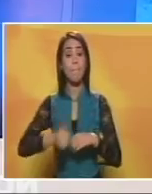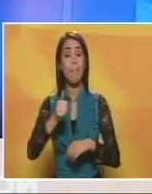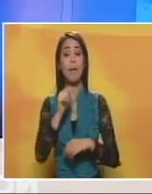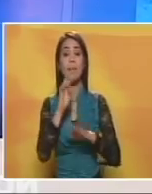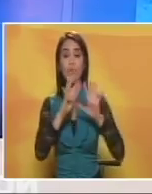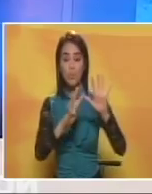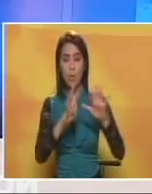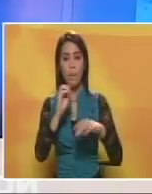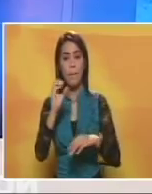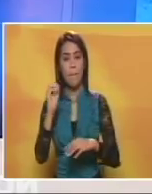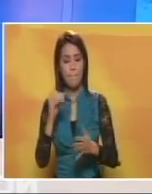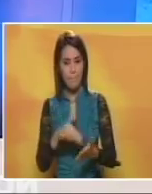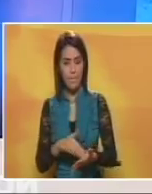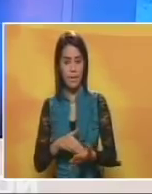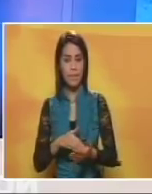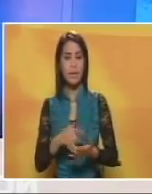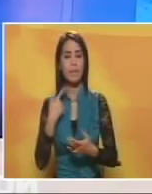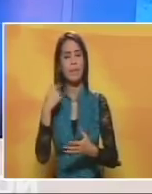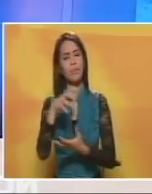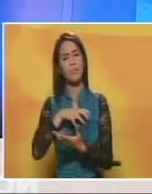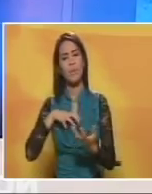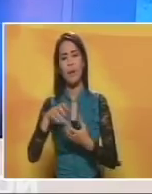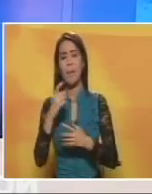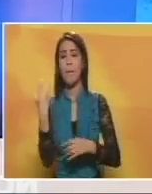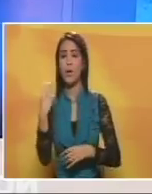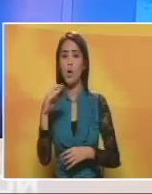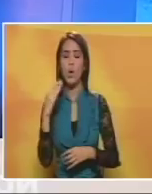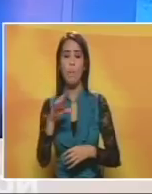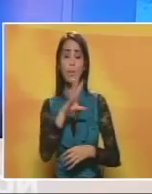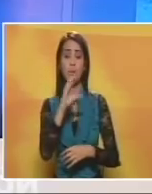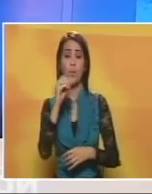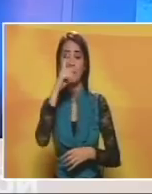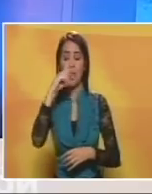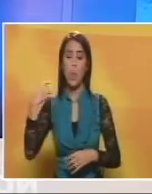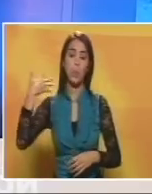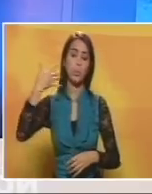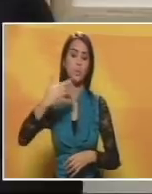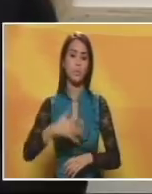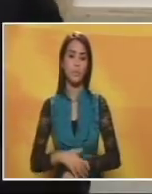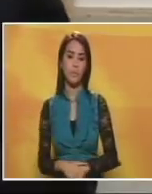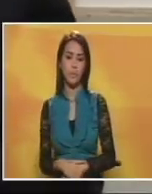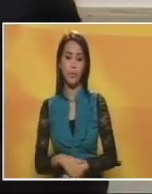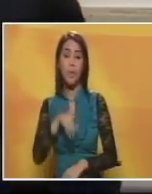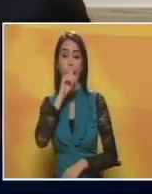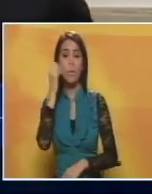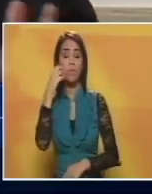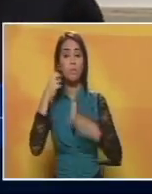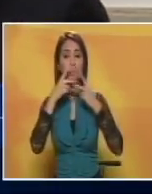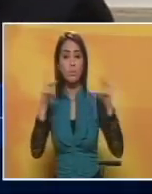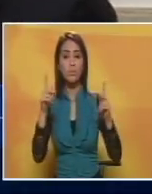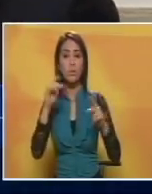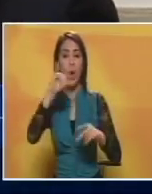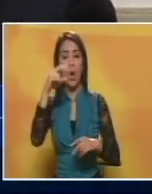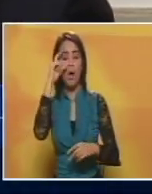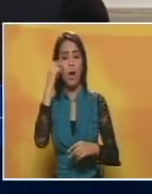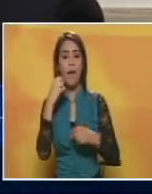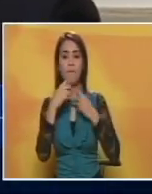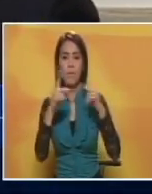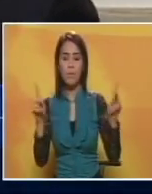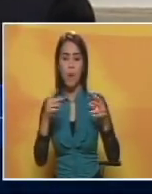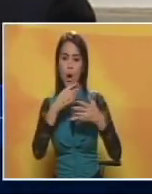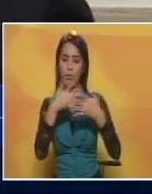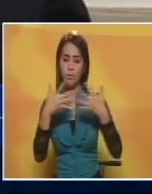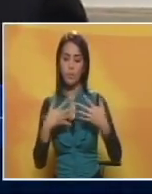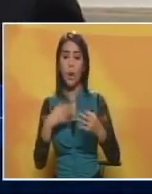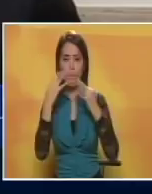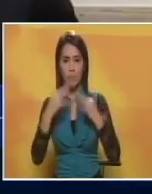9.000 cuerpos de las víctimas del conflicto armado que aquejó a Colombia durante más de 50 años. A través de Twitter, Arreaza compartió el comunicado oficial en